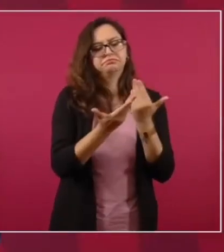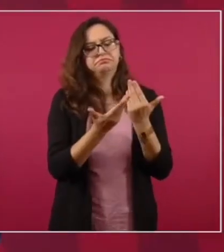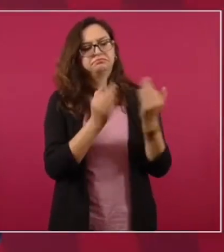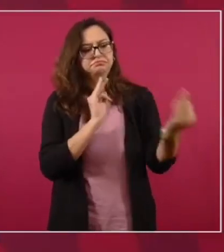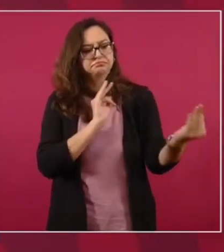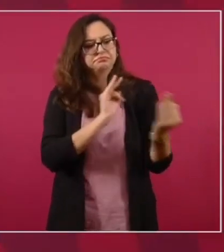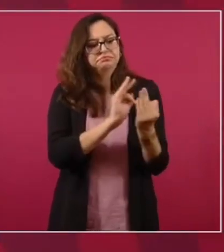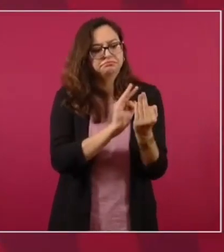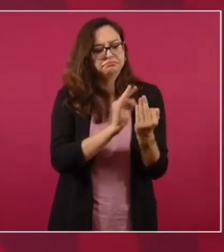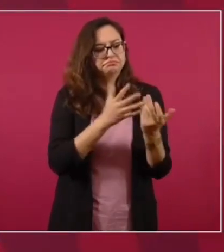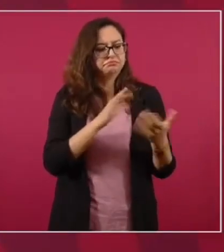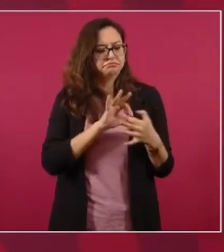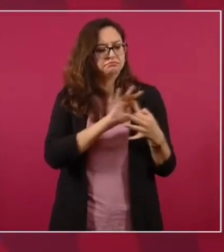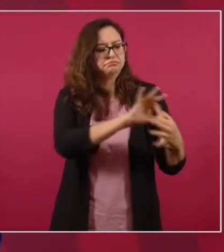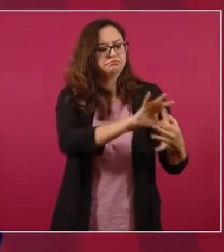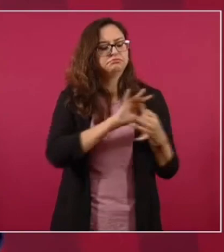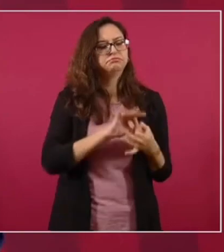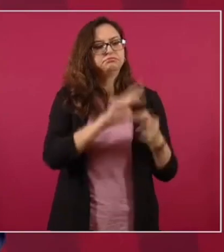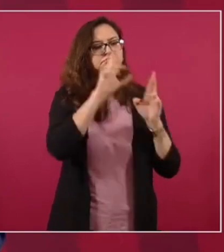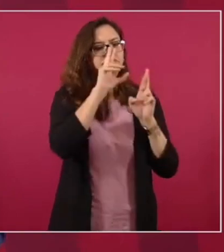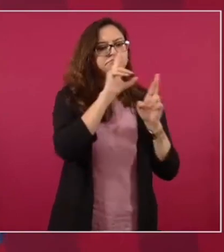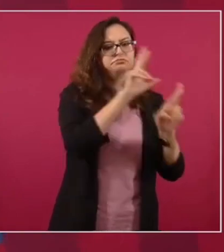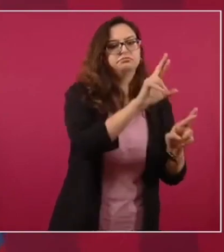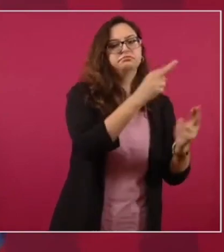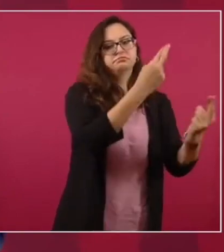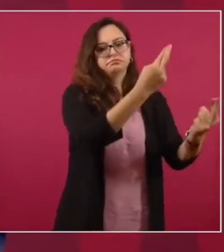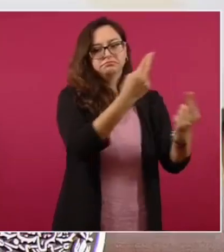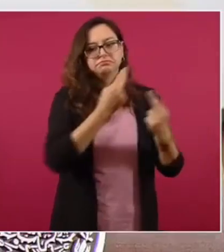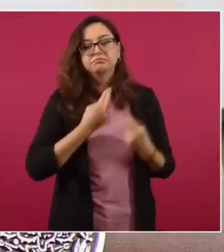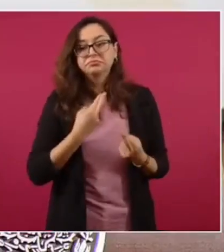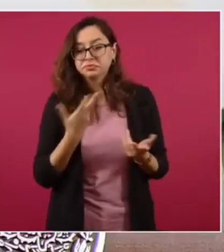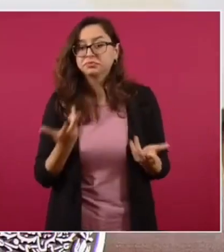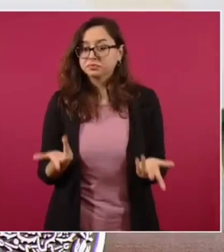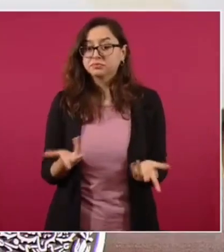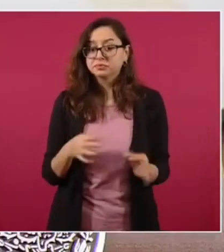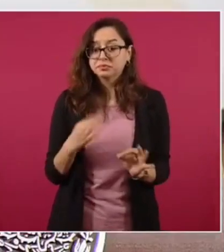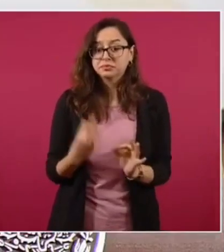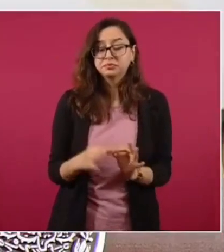vecindad, de respeto, y lo hemos logrado.